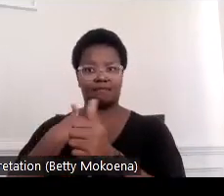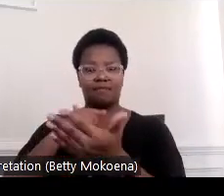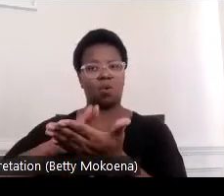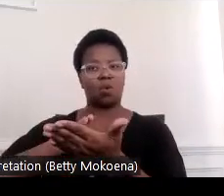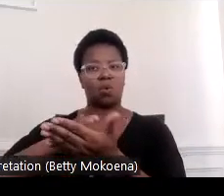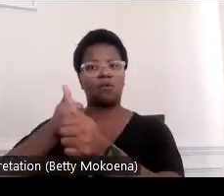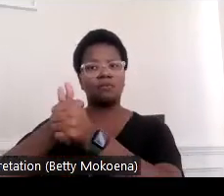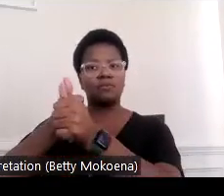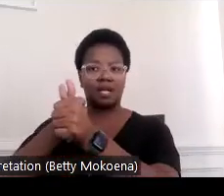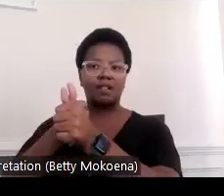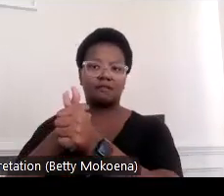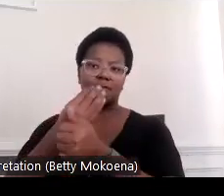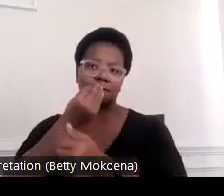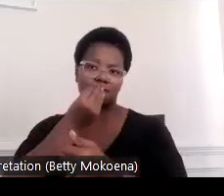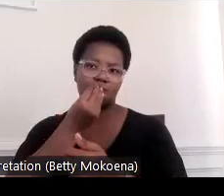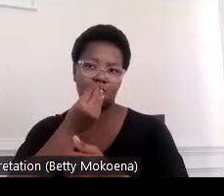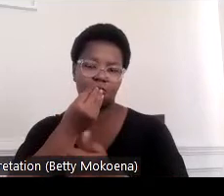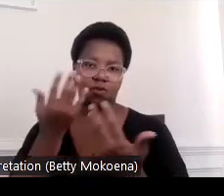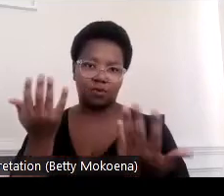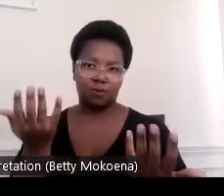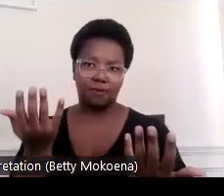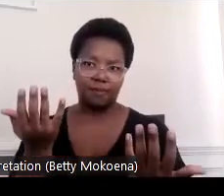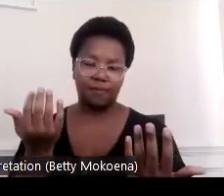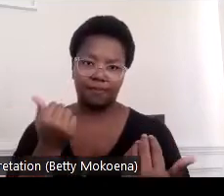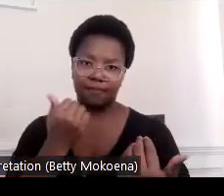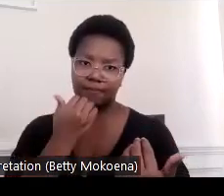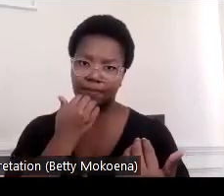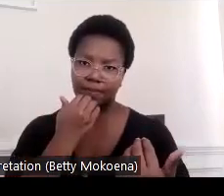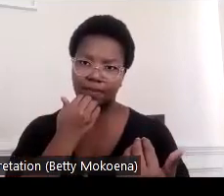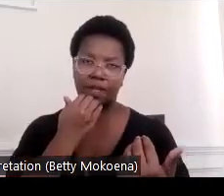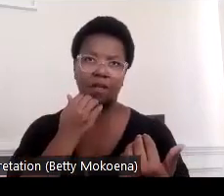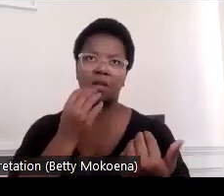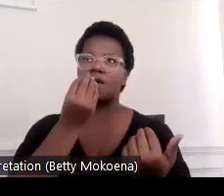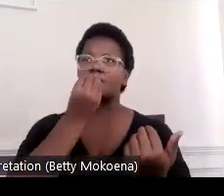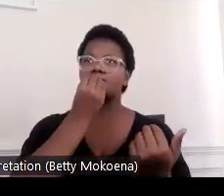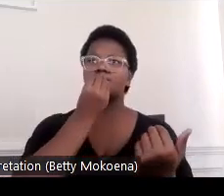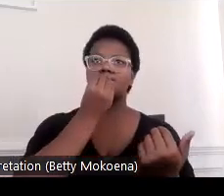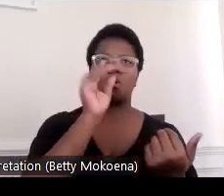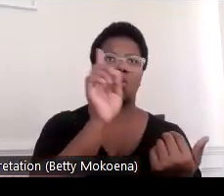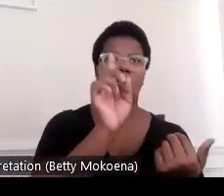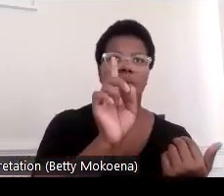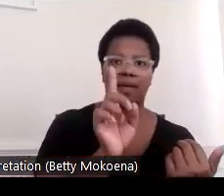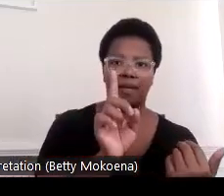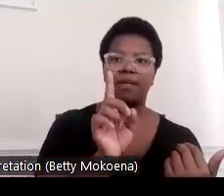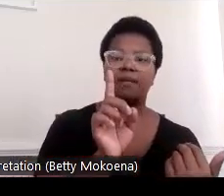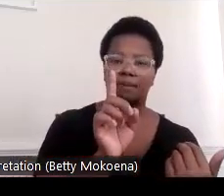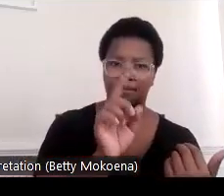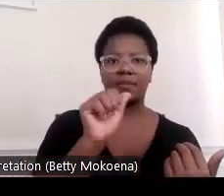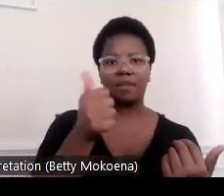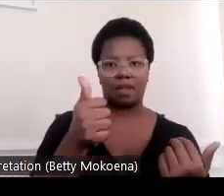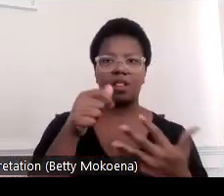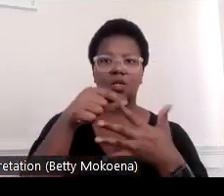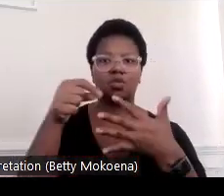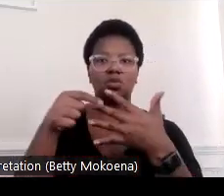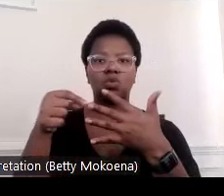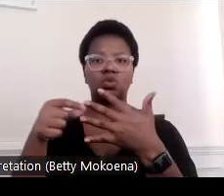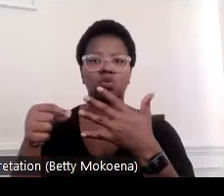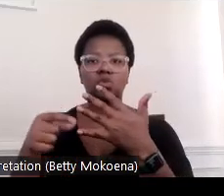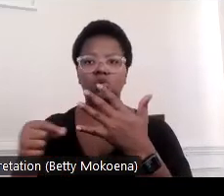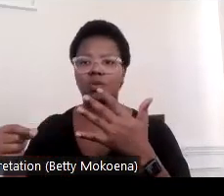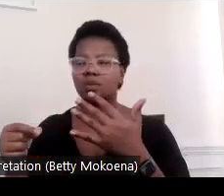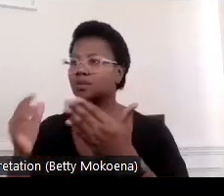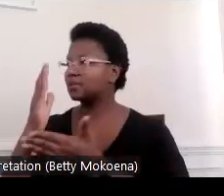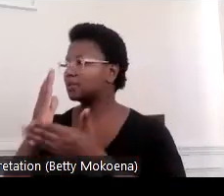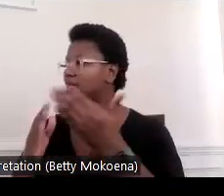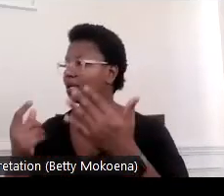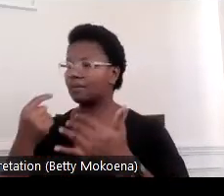hasta con la habilidad que tienen A dónde comen a su comida Esa persona puede